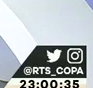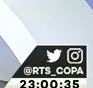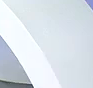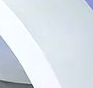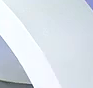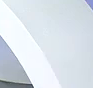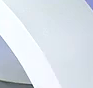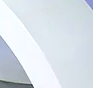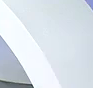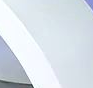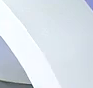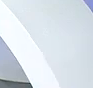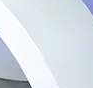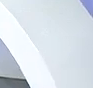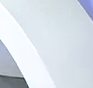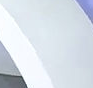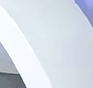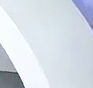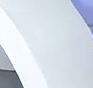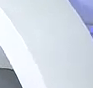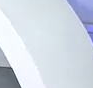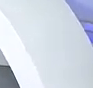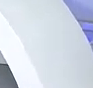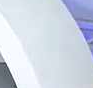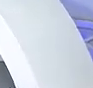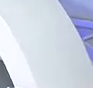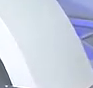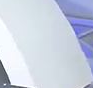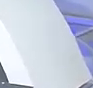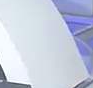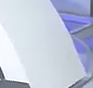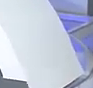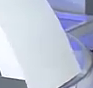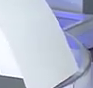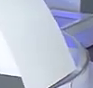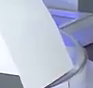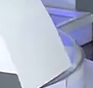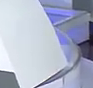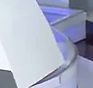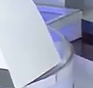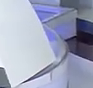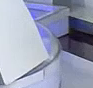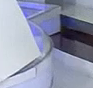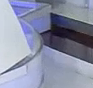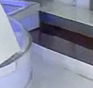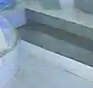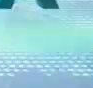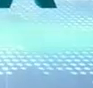informativos de RTS a partir de las 5:45 de la mañana. Una buena noche para todos.